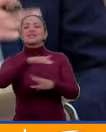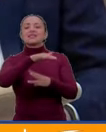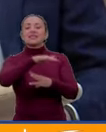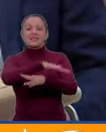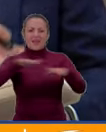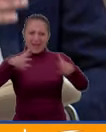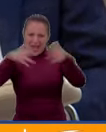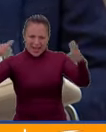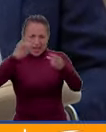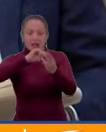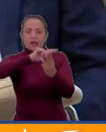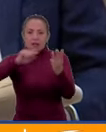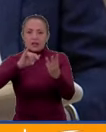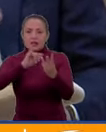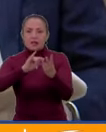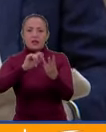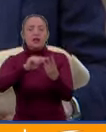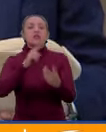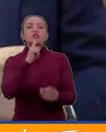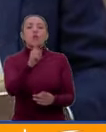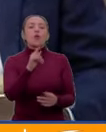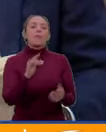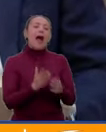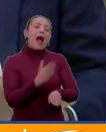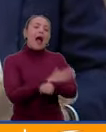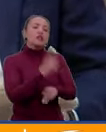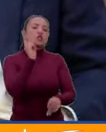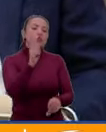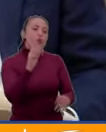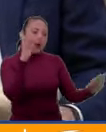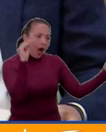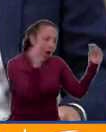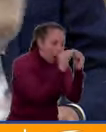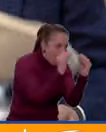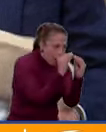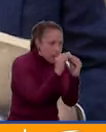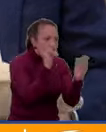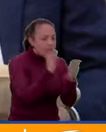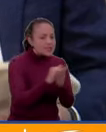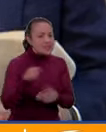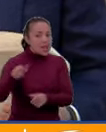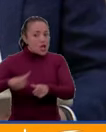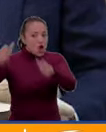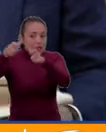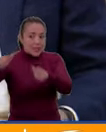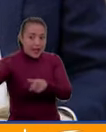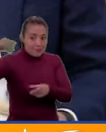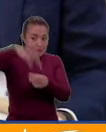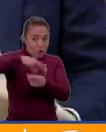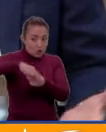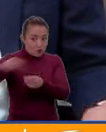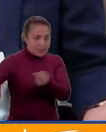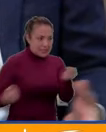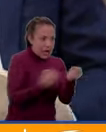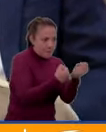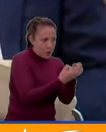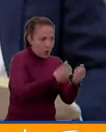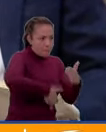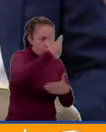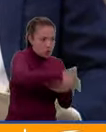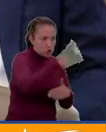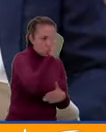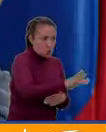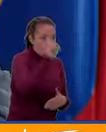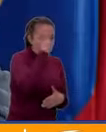dicen Es que esto es parte de una coima que termina dándose a los congresistas para que voten proyectos a favor del del